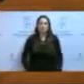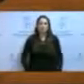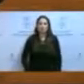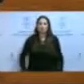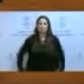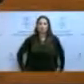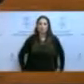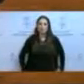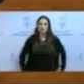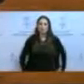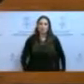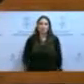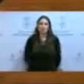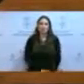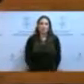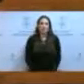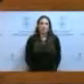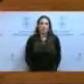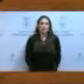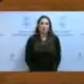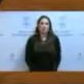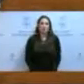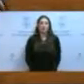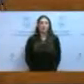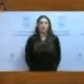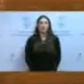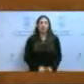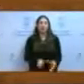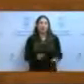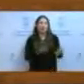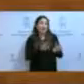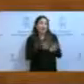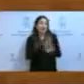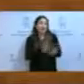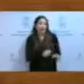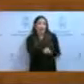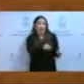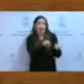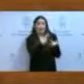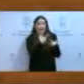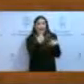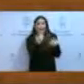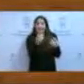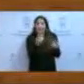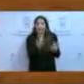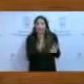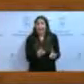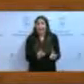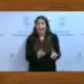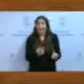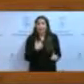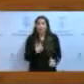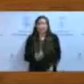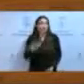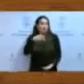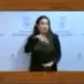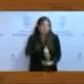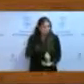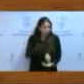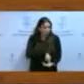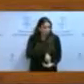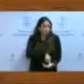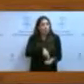¿Cómo era aquello, consejera? A la mar fui por naranjas, cosa que la mar no tiene. Pues aquí igual. Yo vengo aquí, le planteo, como usted bien